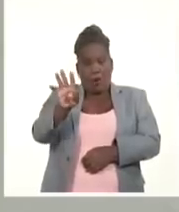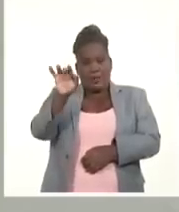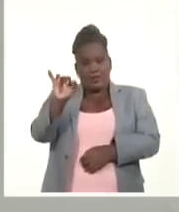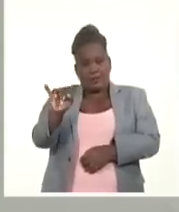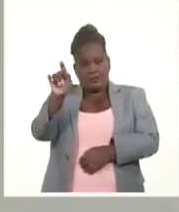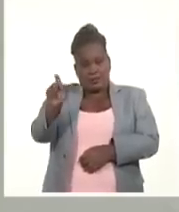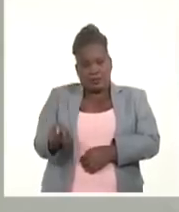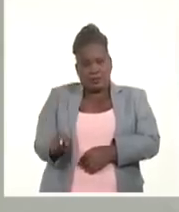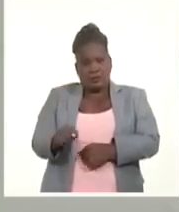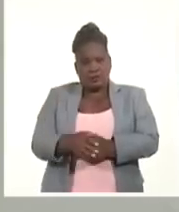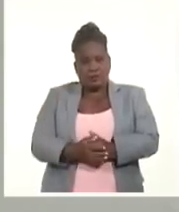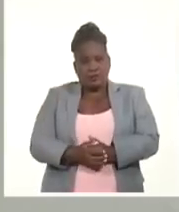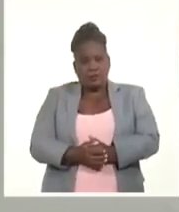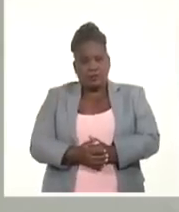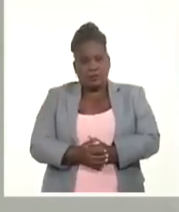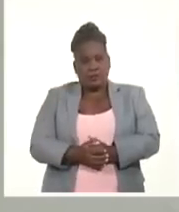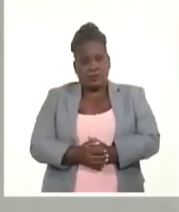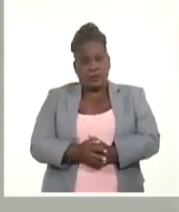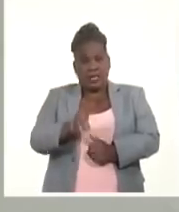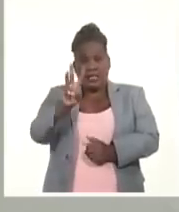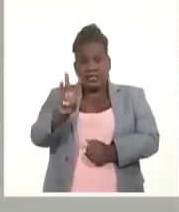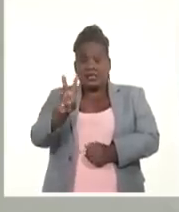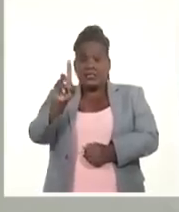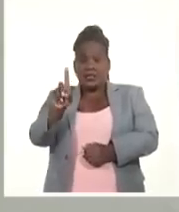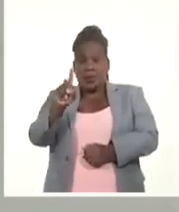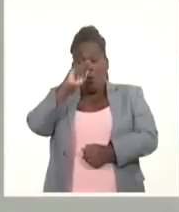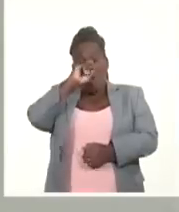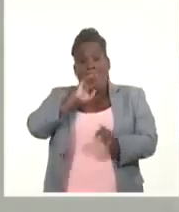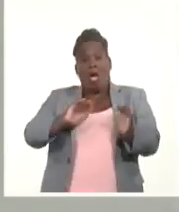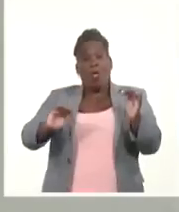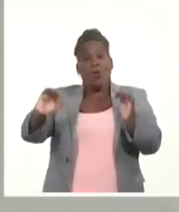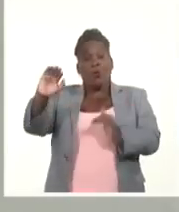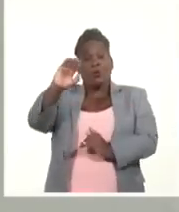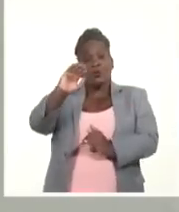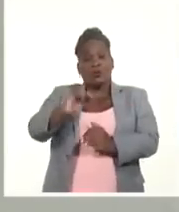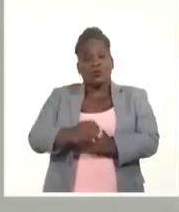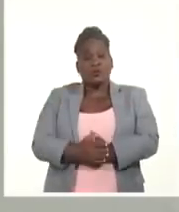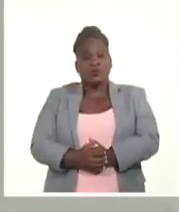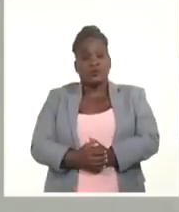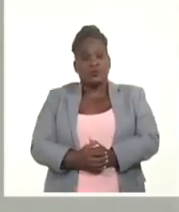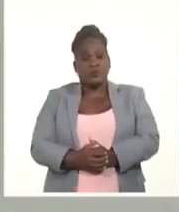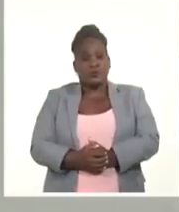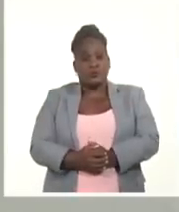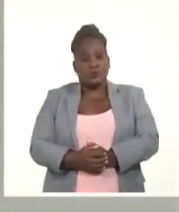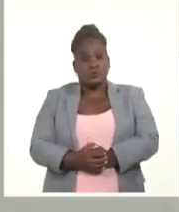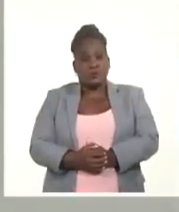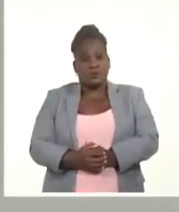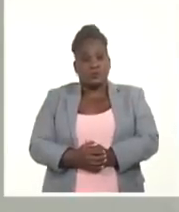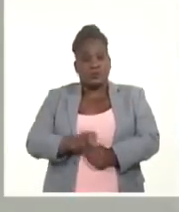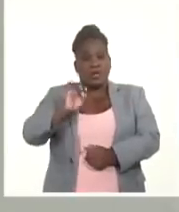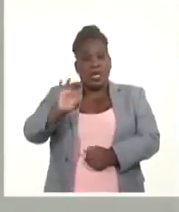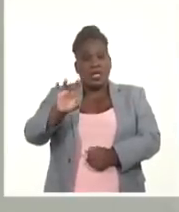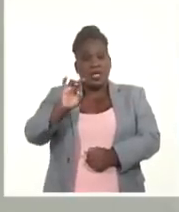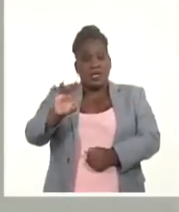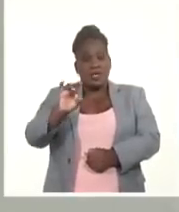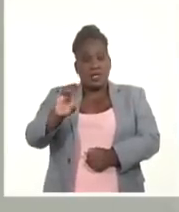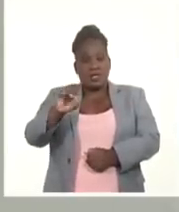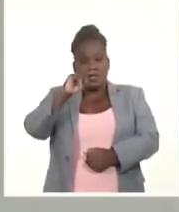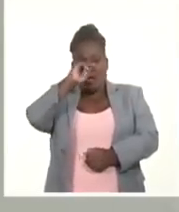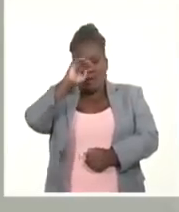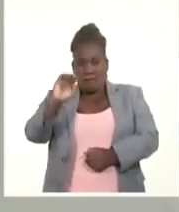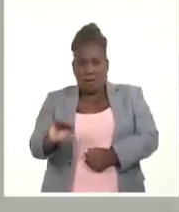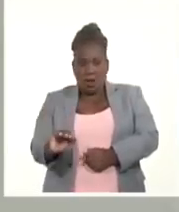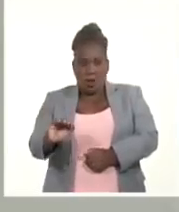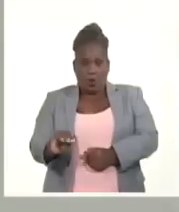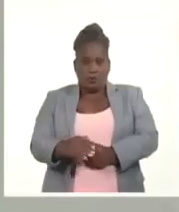pacientes, entre ellos 31 adultos y 15 menores de edad.